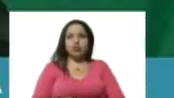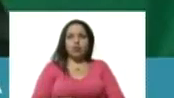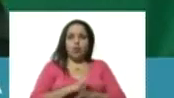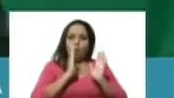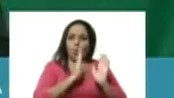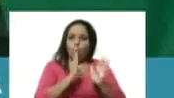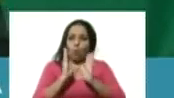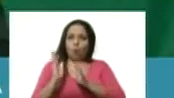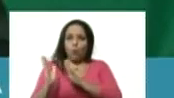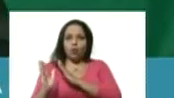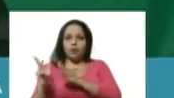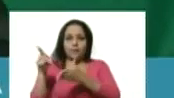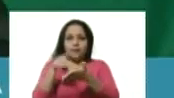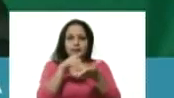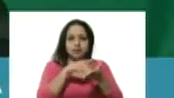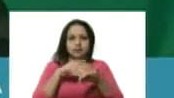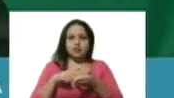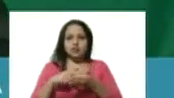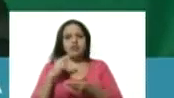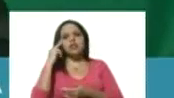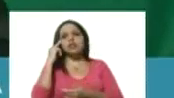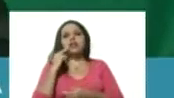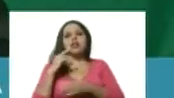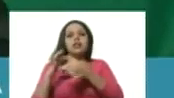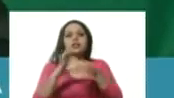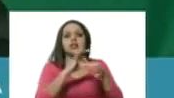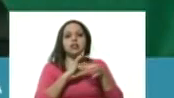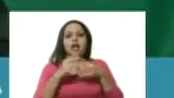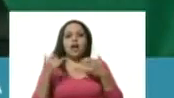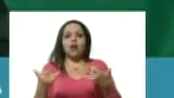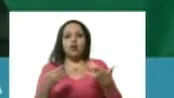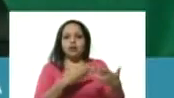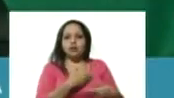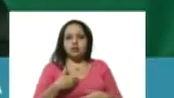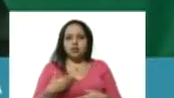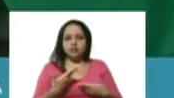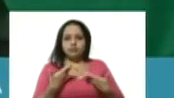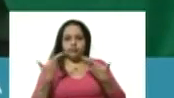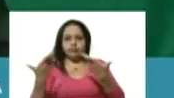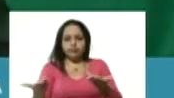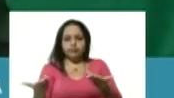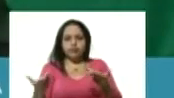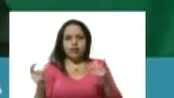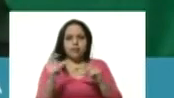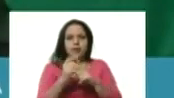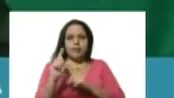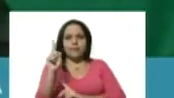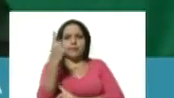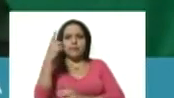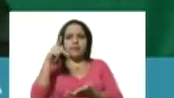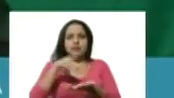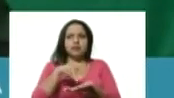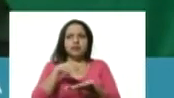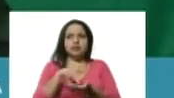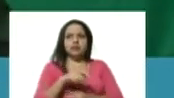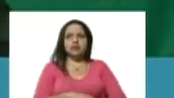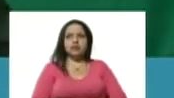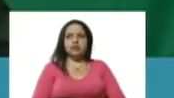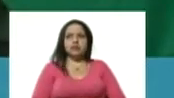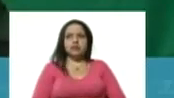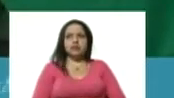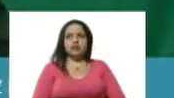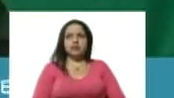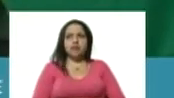de adhesión a nuestra Alianza Bolivariana, quiero darle la palabra como primer participante al